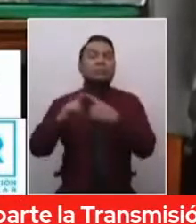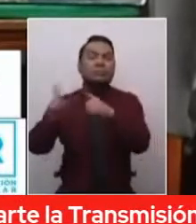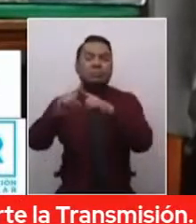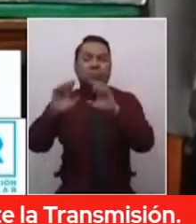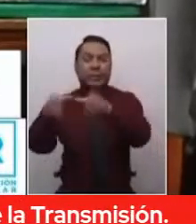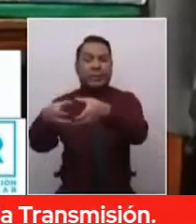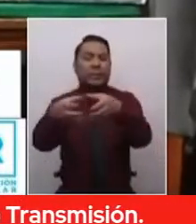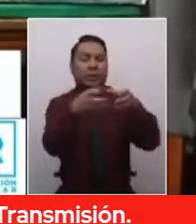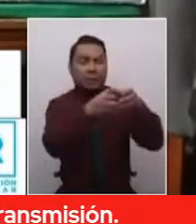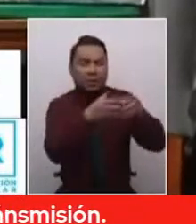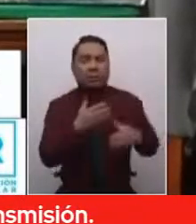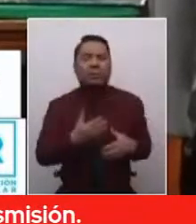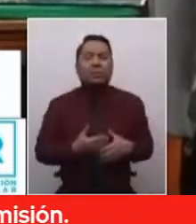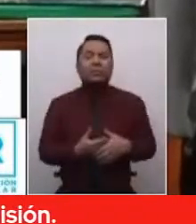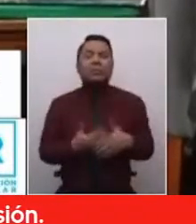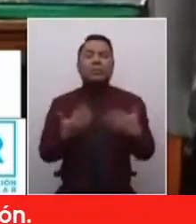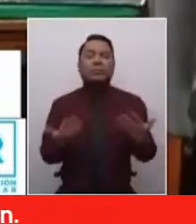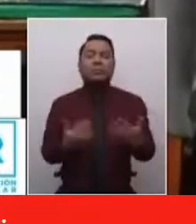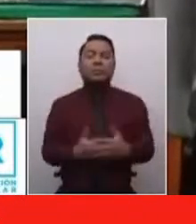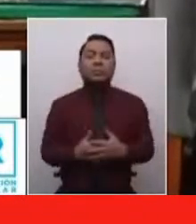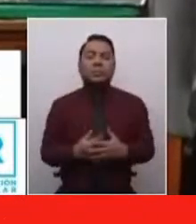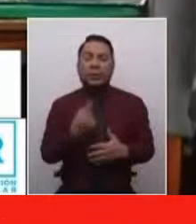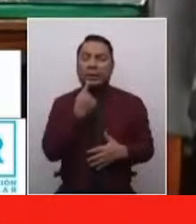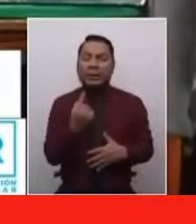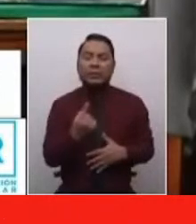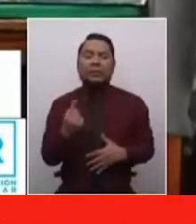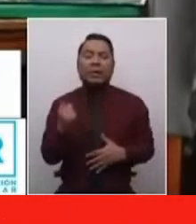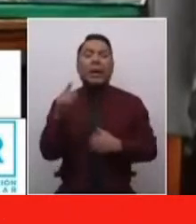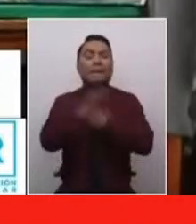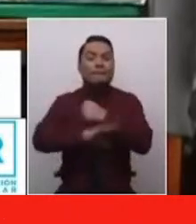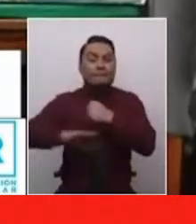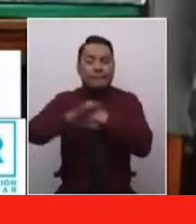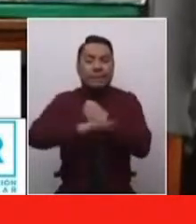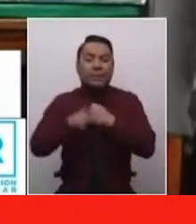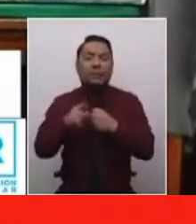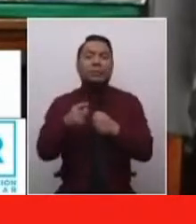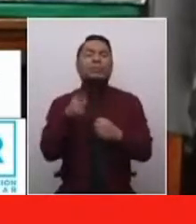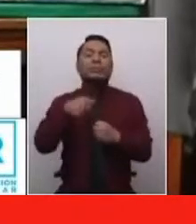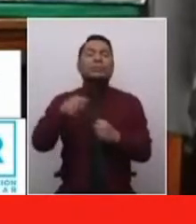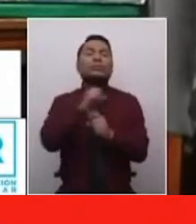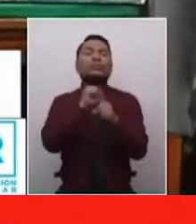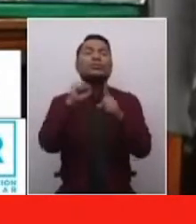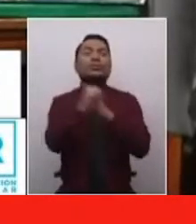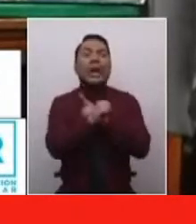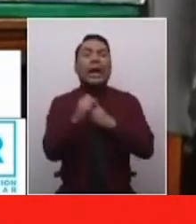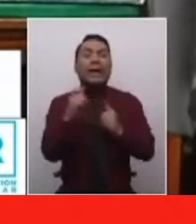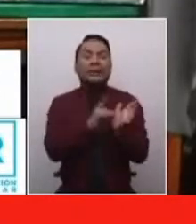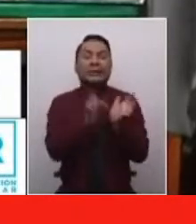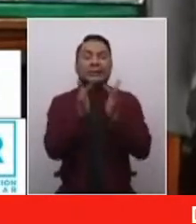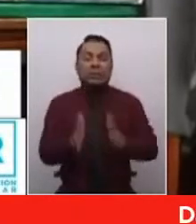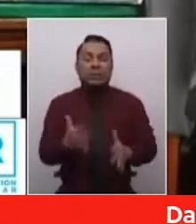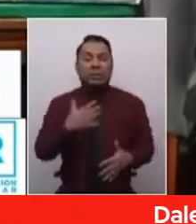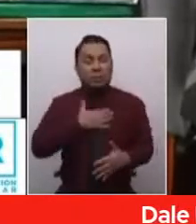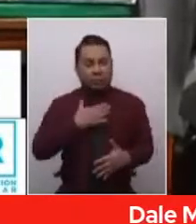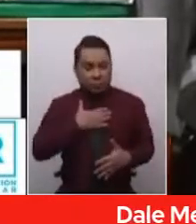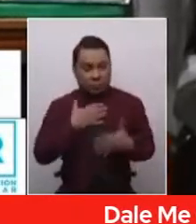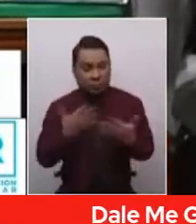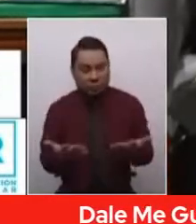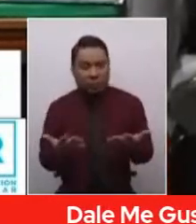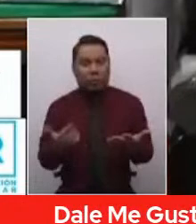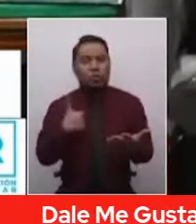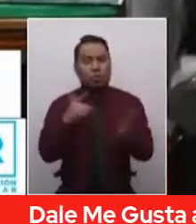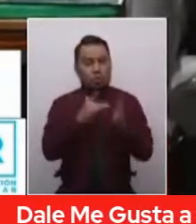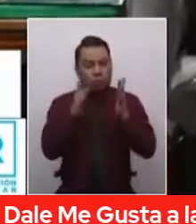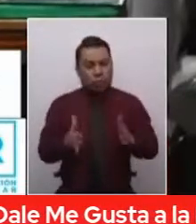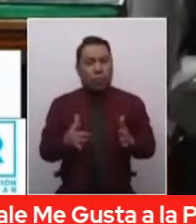minoría étnica es, digamos, base de un social cristiano como yo. La